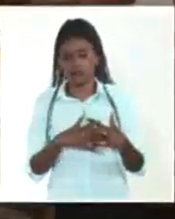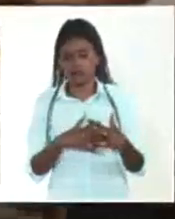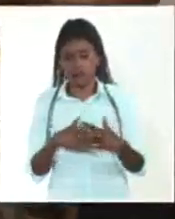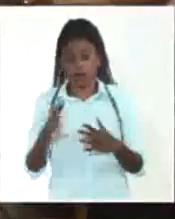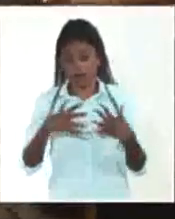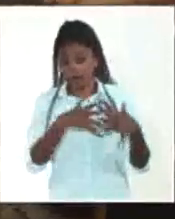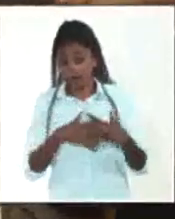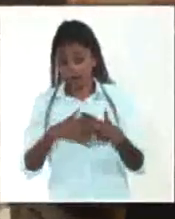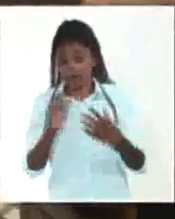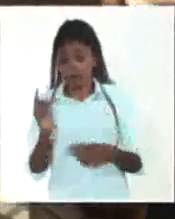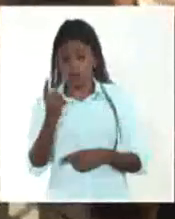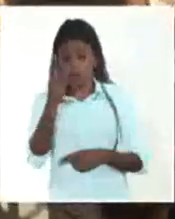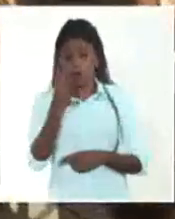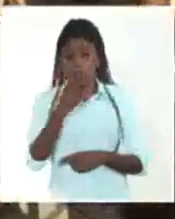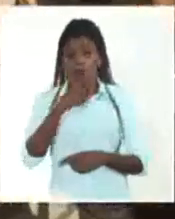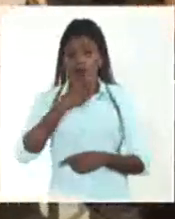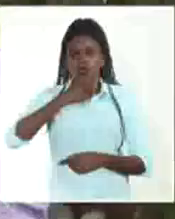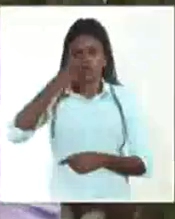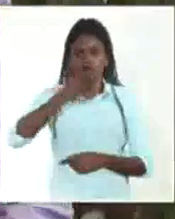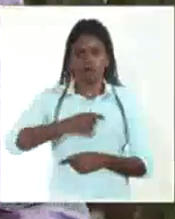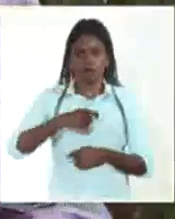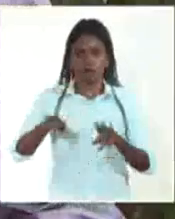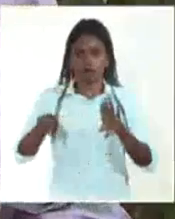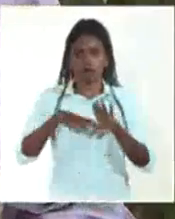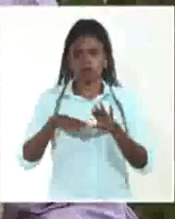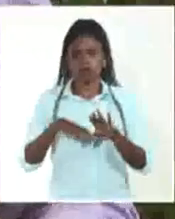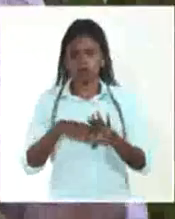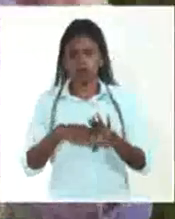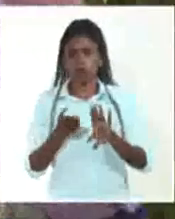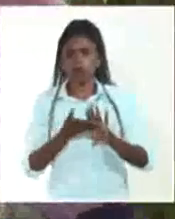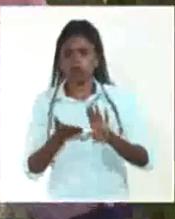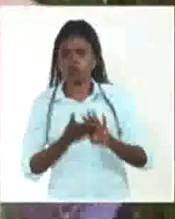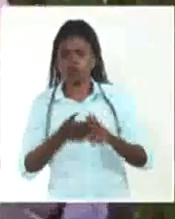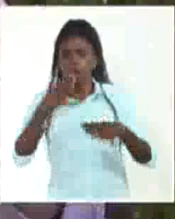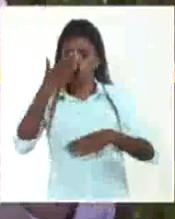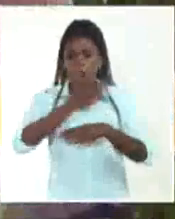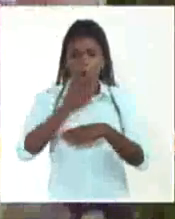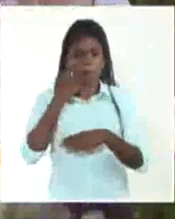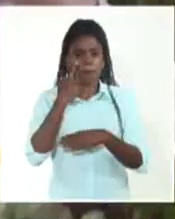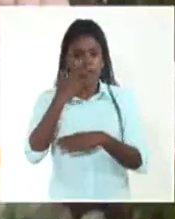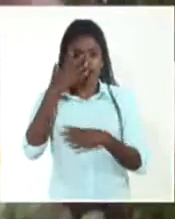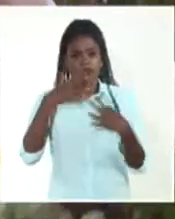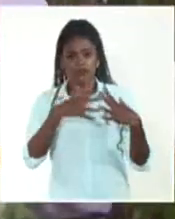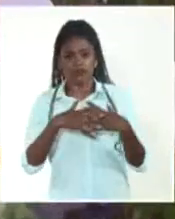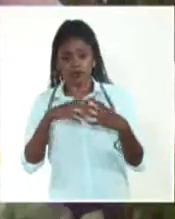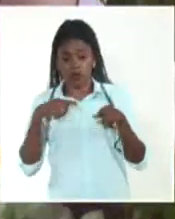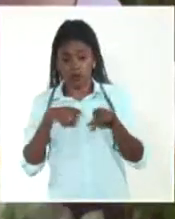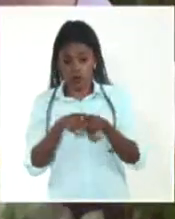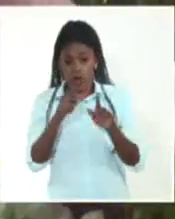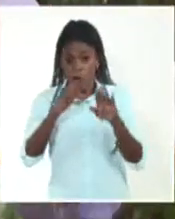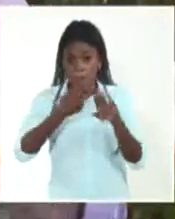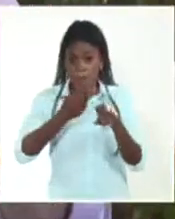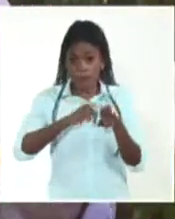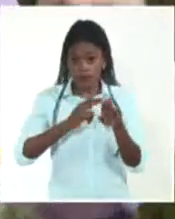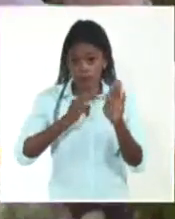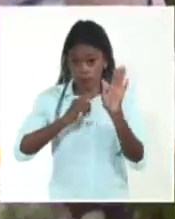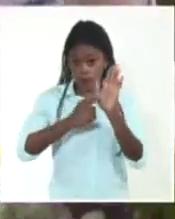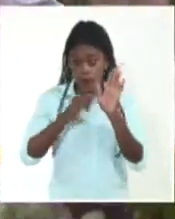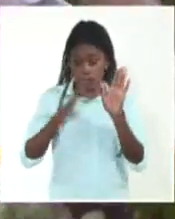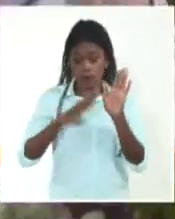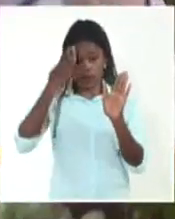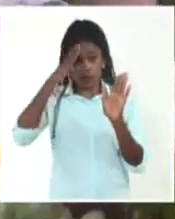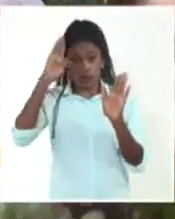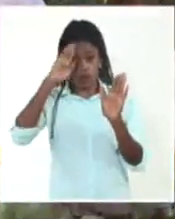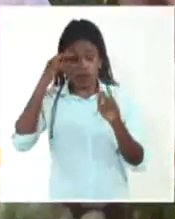no solo nos llegan sanciones y bloqueo, nos demuestra que desde los Estados Unidos, con ustedes presentes aquí en Cuba y con